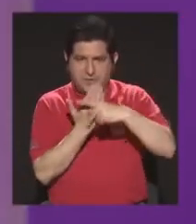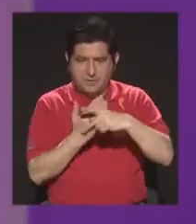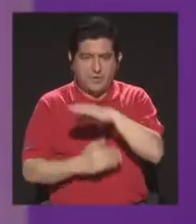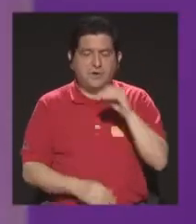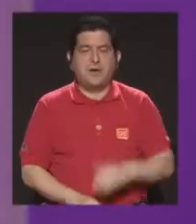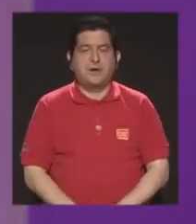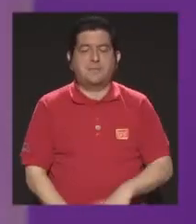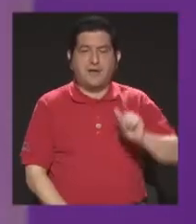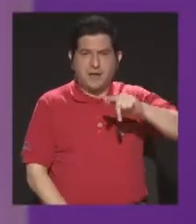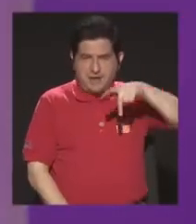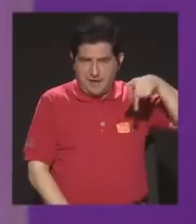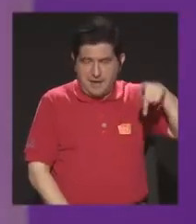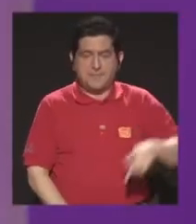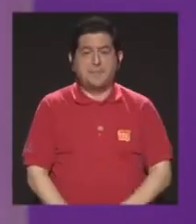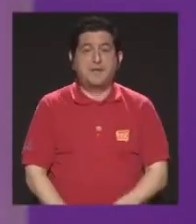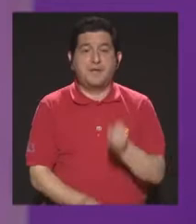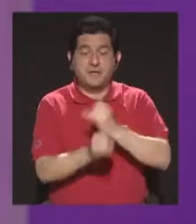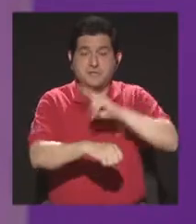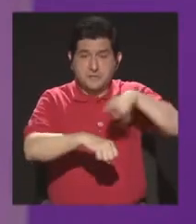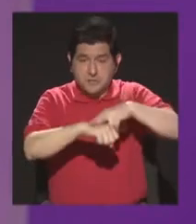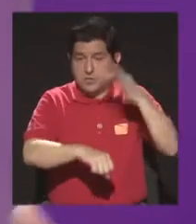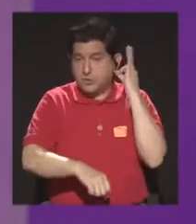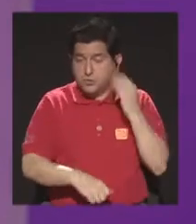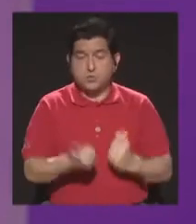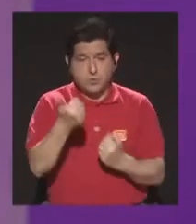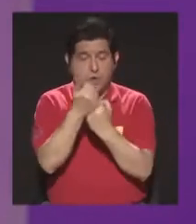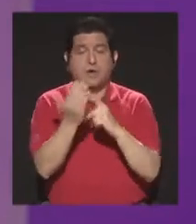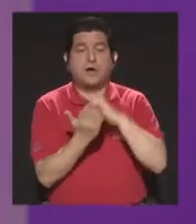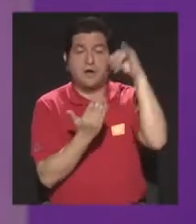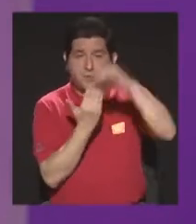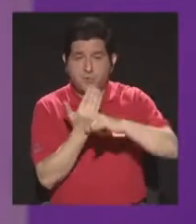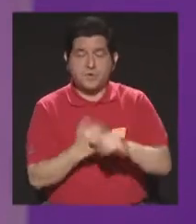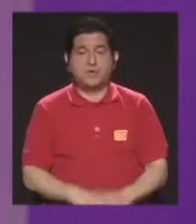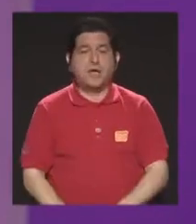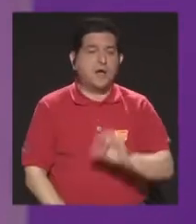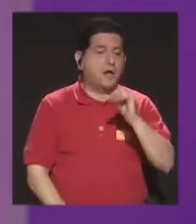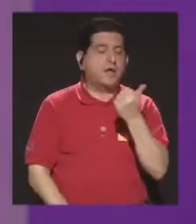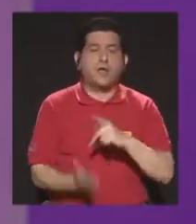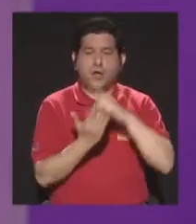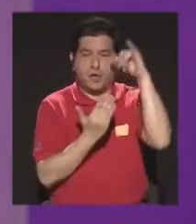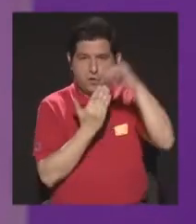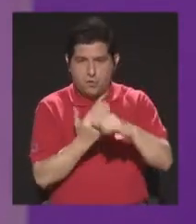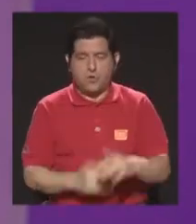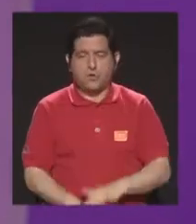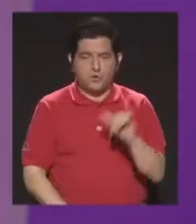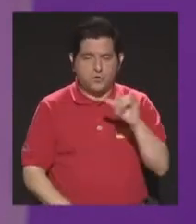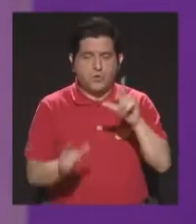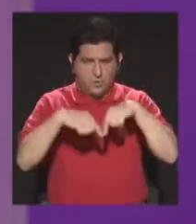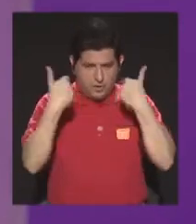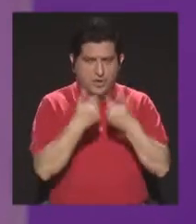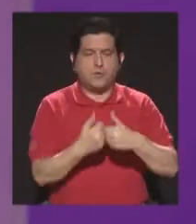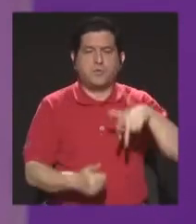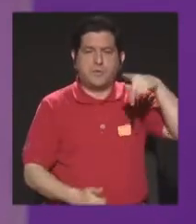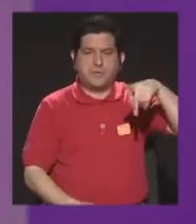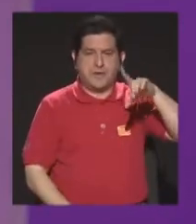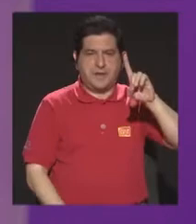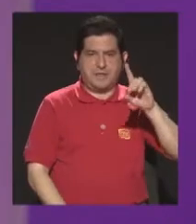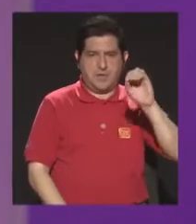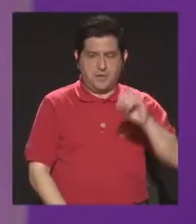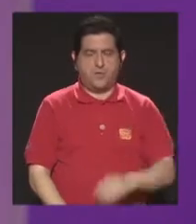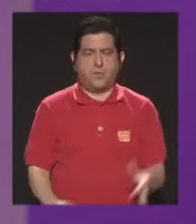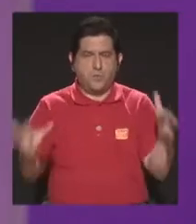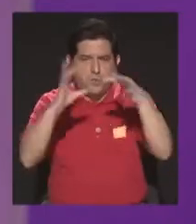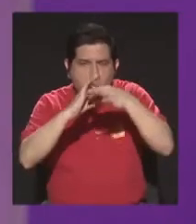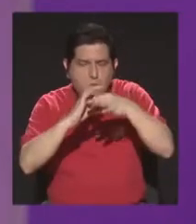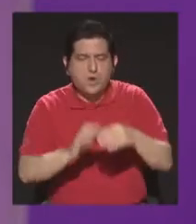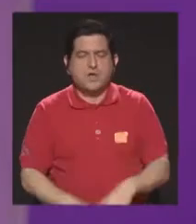INAMU nos ha apoyado muchísimo, no solo en este proyecto, sino tenemos otros proyectos desde Peras del Olmo conjuntos con el INAMU.